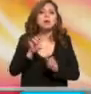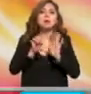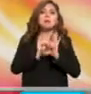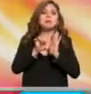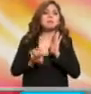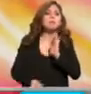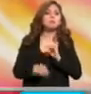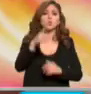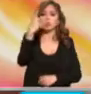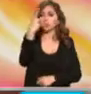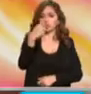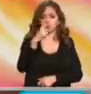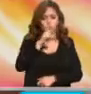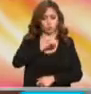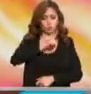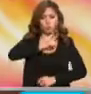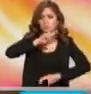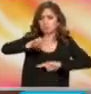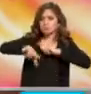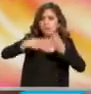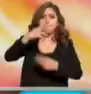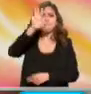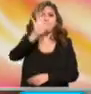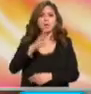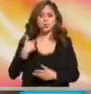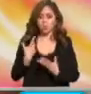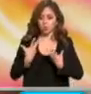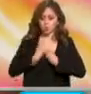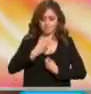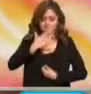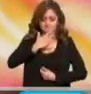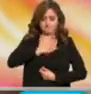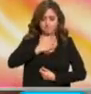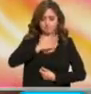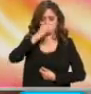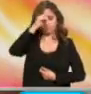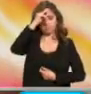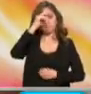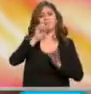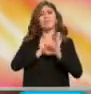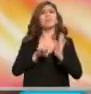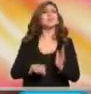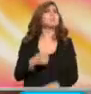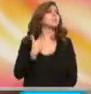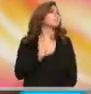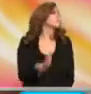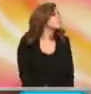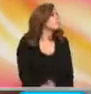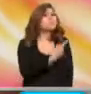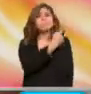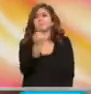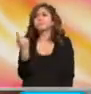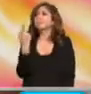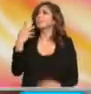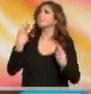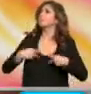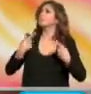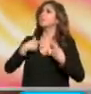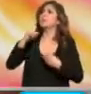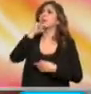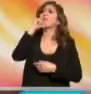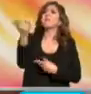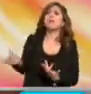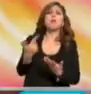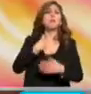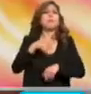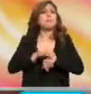sales Prepárate a contigo, cenar, ¿no? te decía yo, Es una cita contigo mismo y es una punto. cita contigo. Yo los invito. Ay, nadie me pela, no tengo novio, no